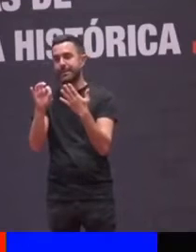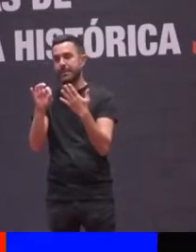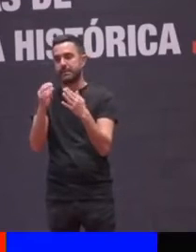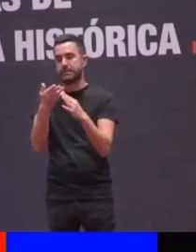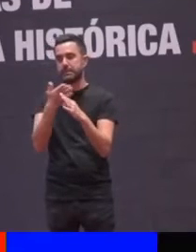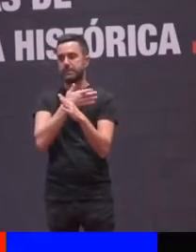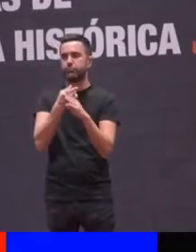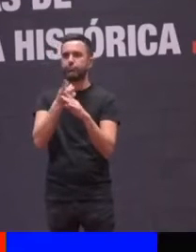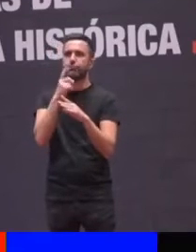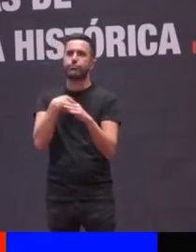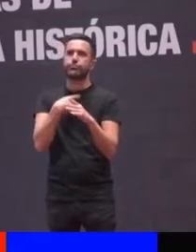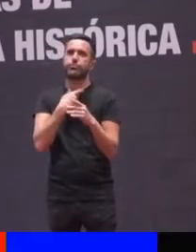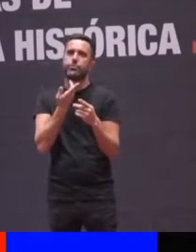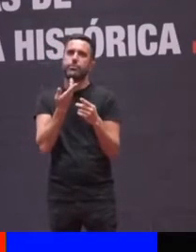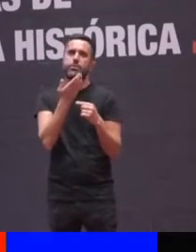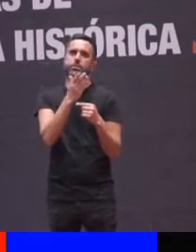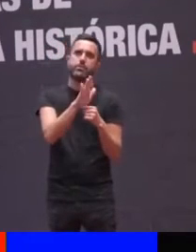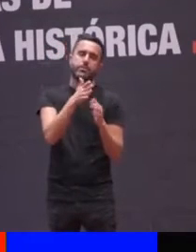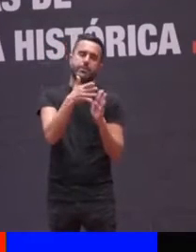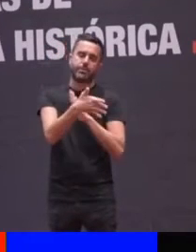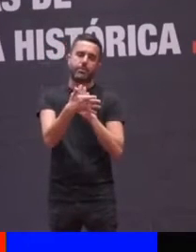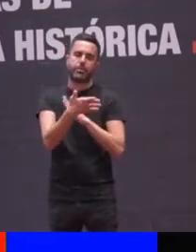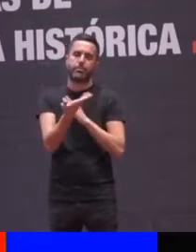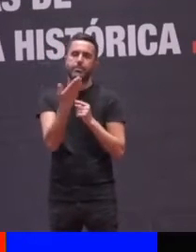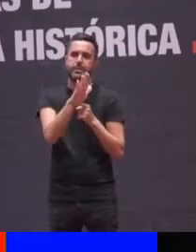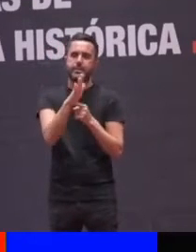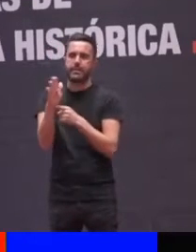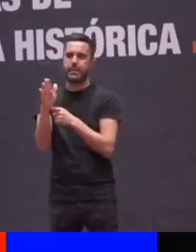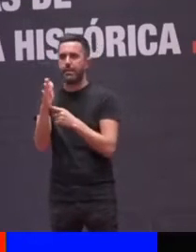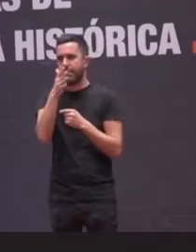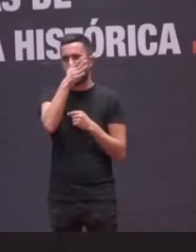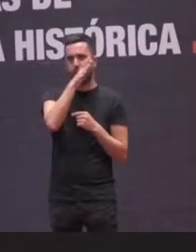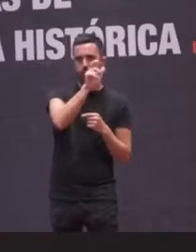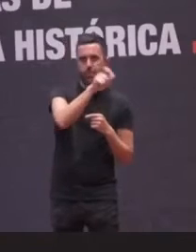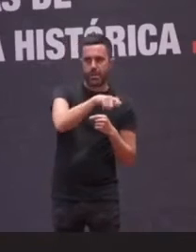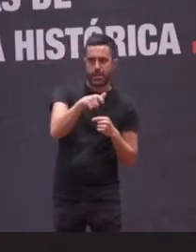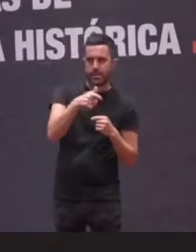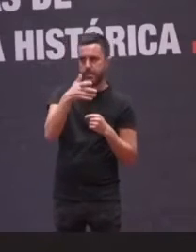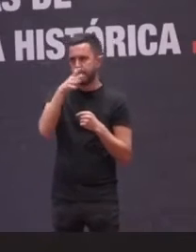que presentaron demandantes, demandado e os coaxuvantes.